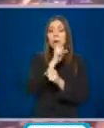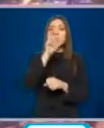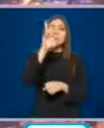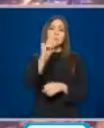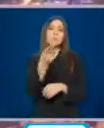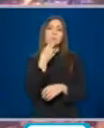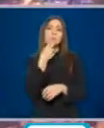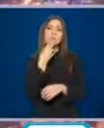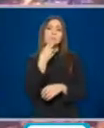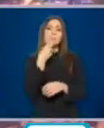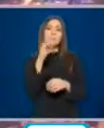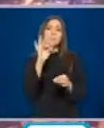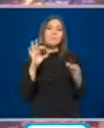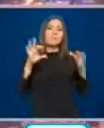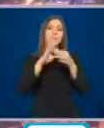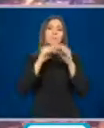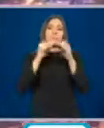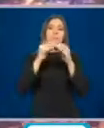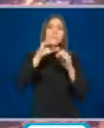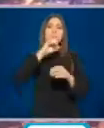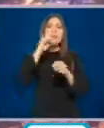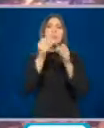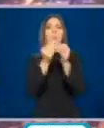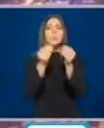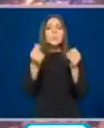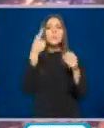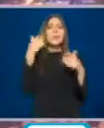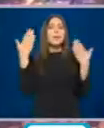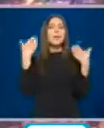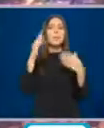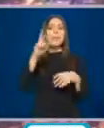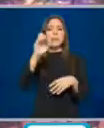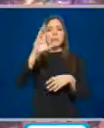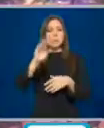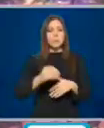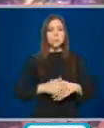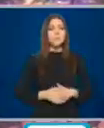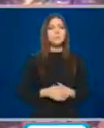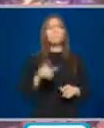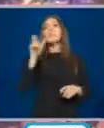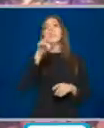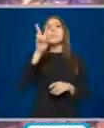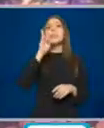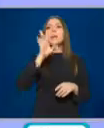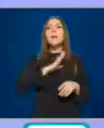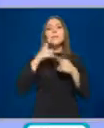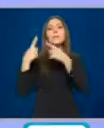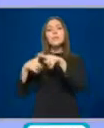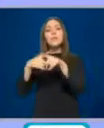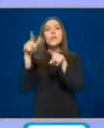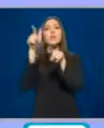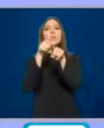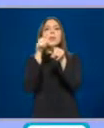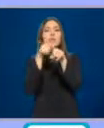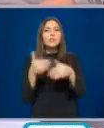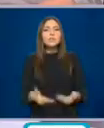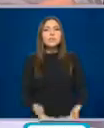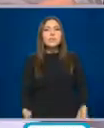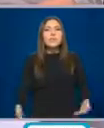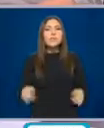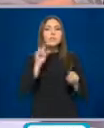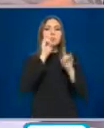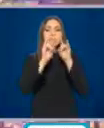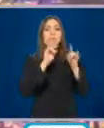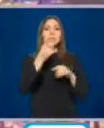yo utilizo estampaciones, que vimos muchísimas fotos de shorts con estampados Colores, o texturas, colores, etcétera, visualmente lo que